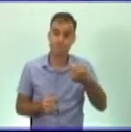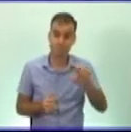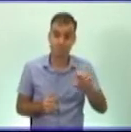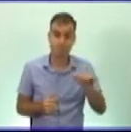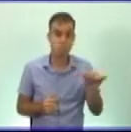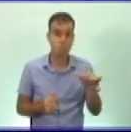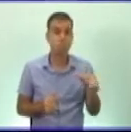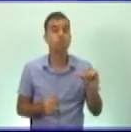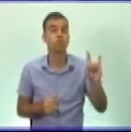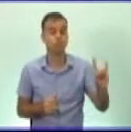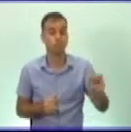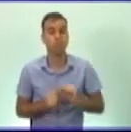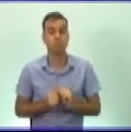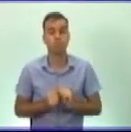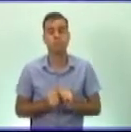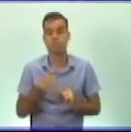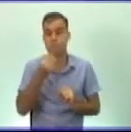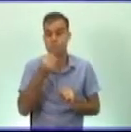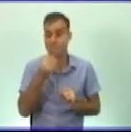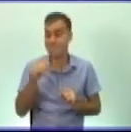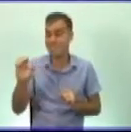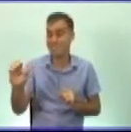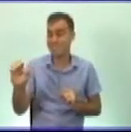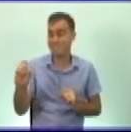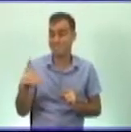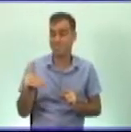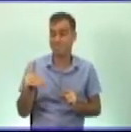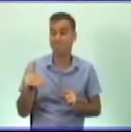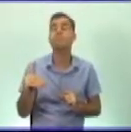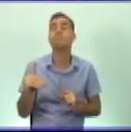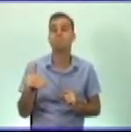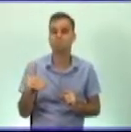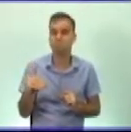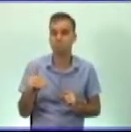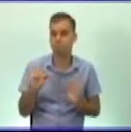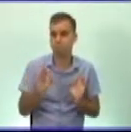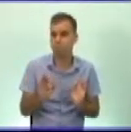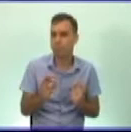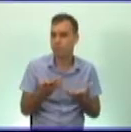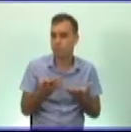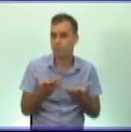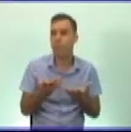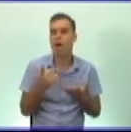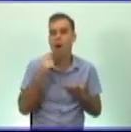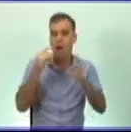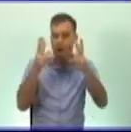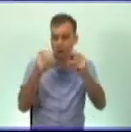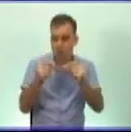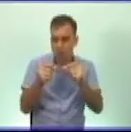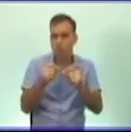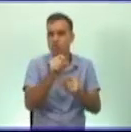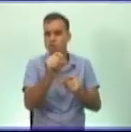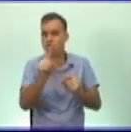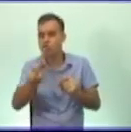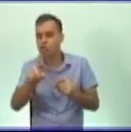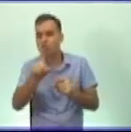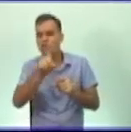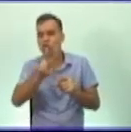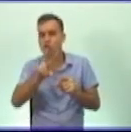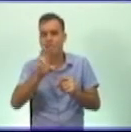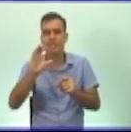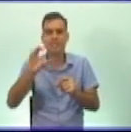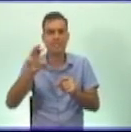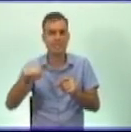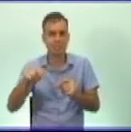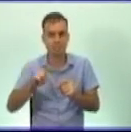para hallar ED, decía, aplicamos Pitágoras, y ese resultado nos va a dar 12, por supuesto, cuando elevemos